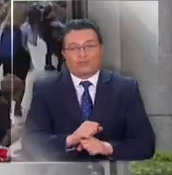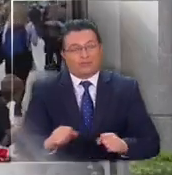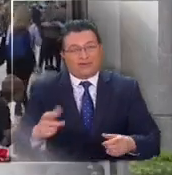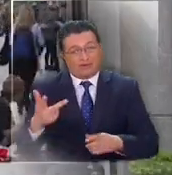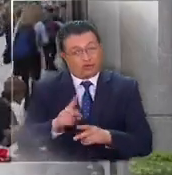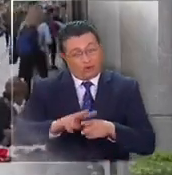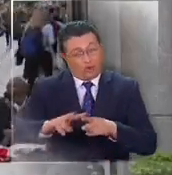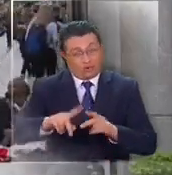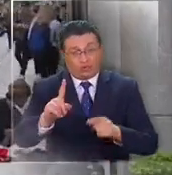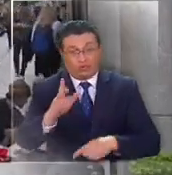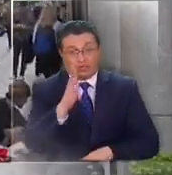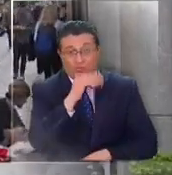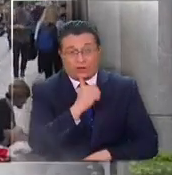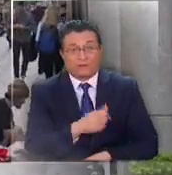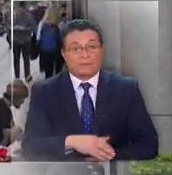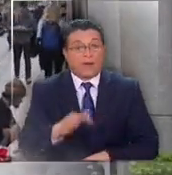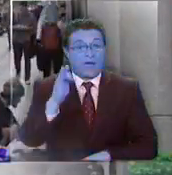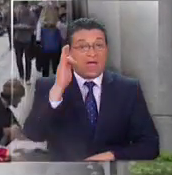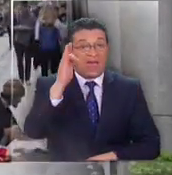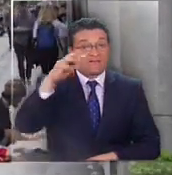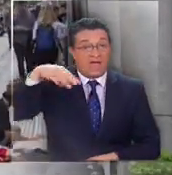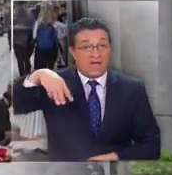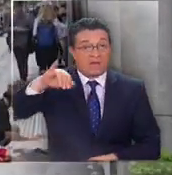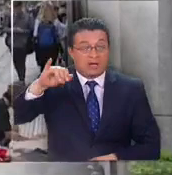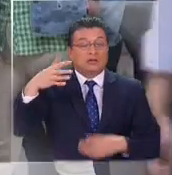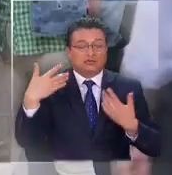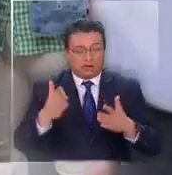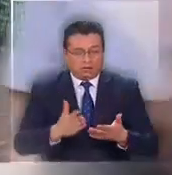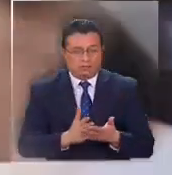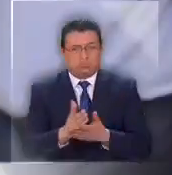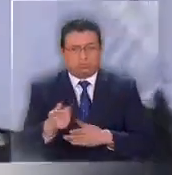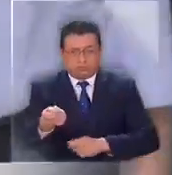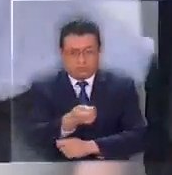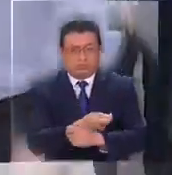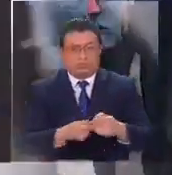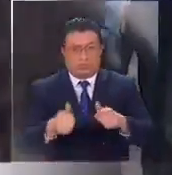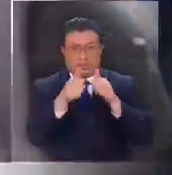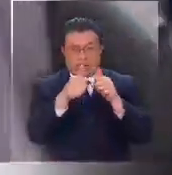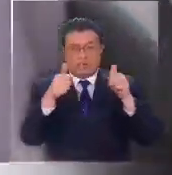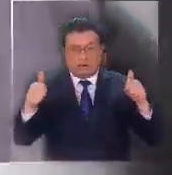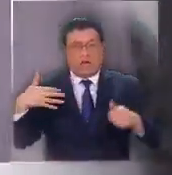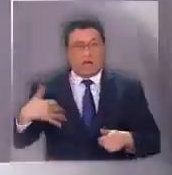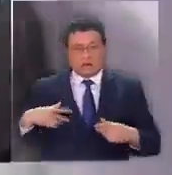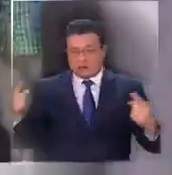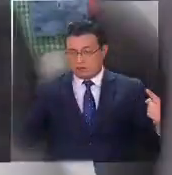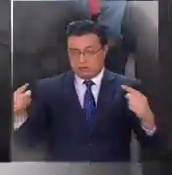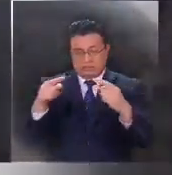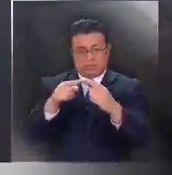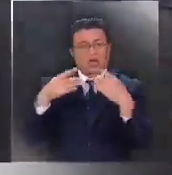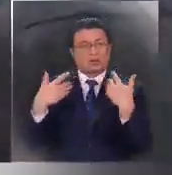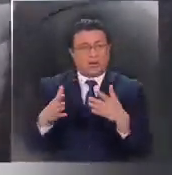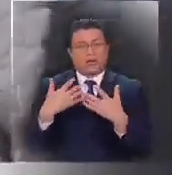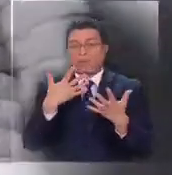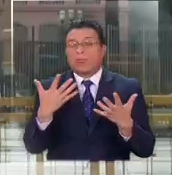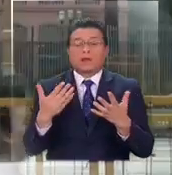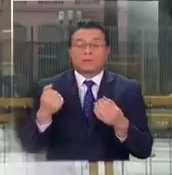puerto. El Fondo Monetario Internacional ya inició las negociaciones con las autoridades argentinas para